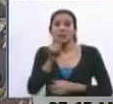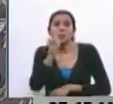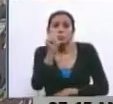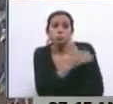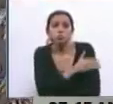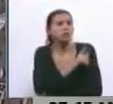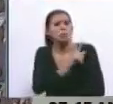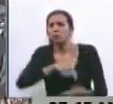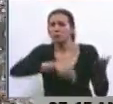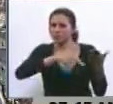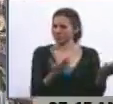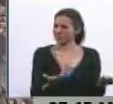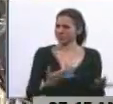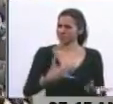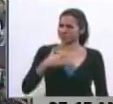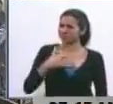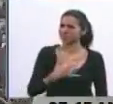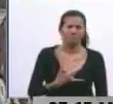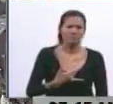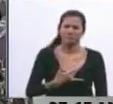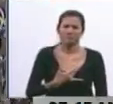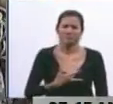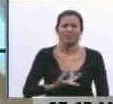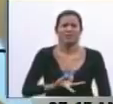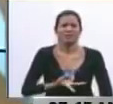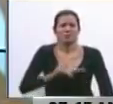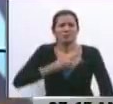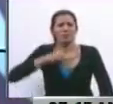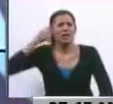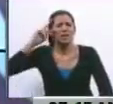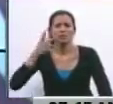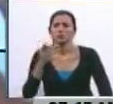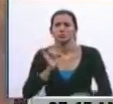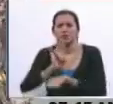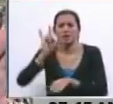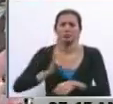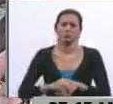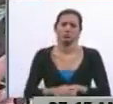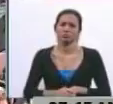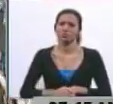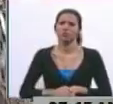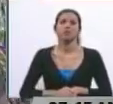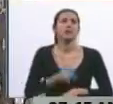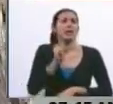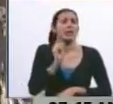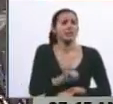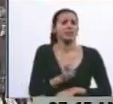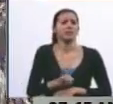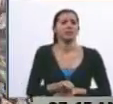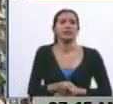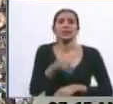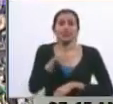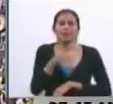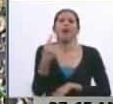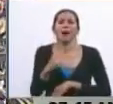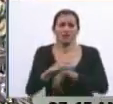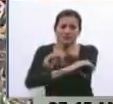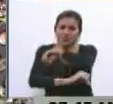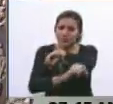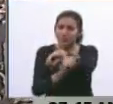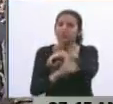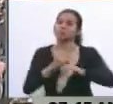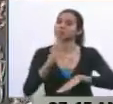están defendiendo. O sea, son una farsa, son una farsa. Y esa farsa tiene que tener, ese fraude tiene que tener